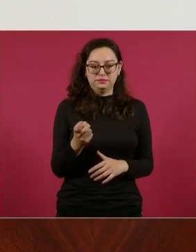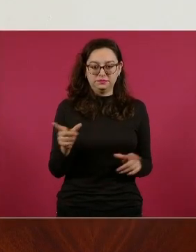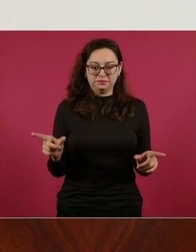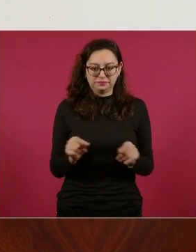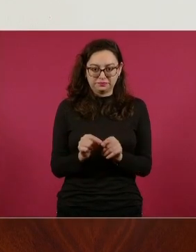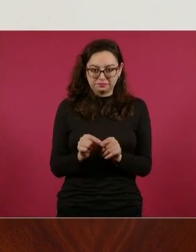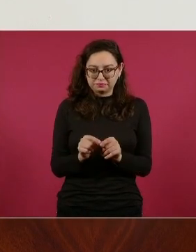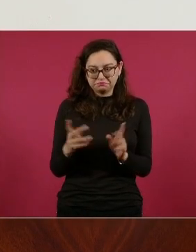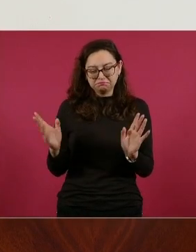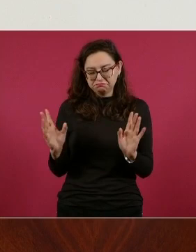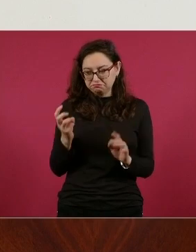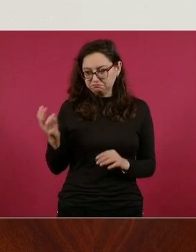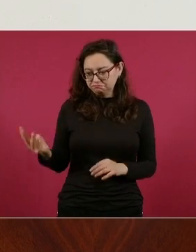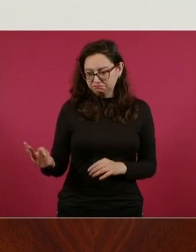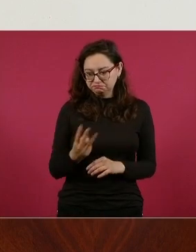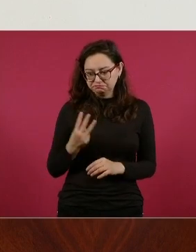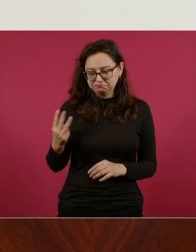decidiendo,